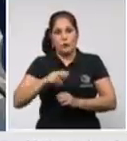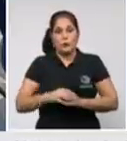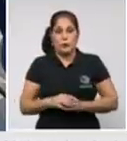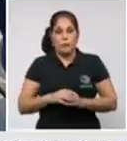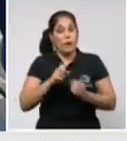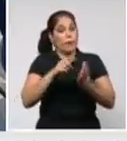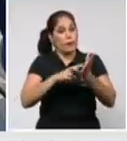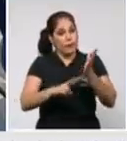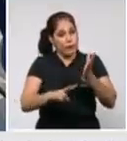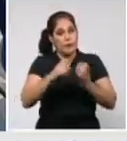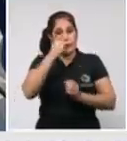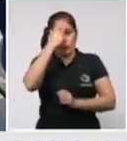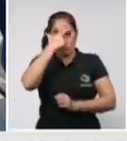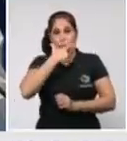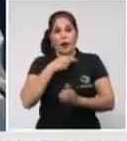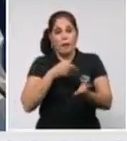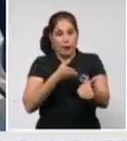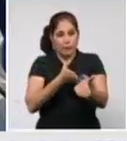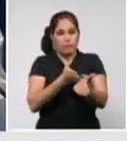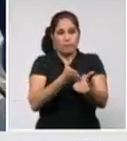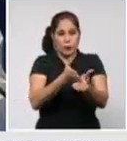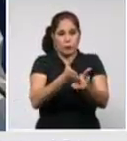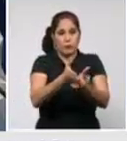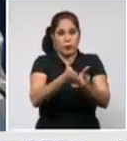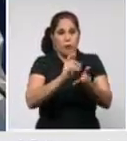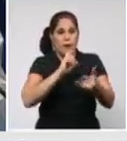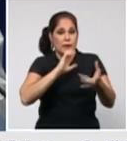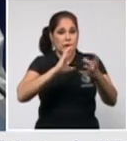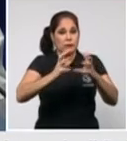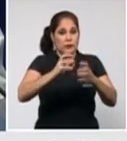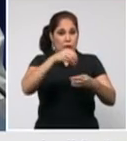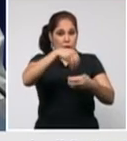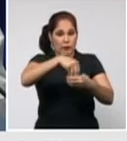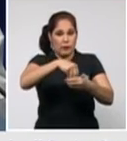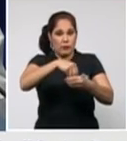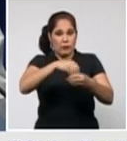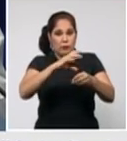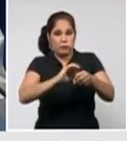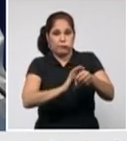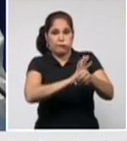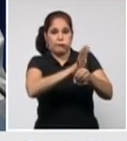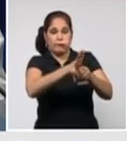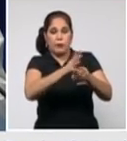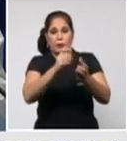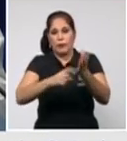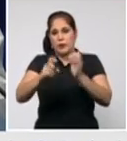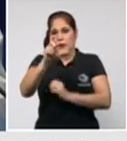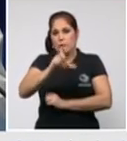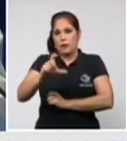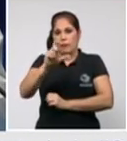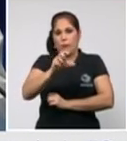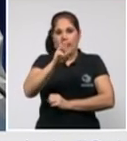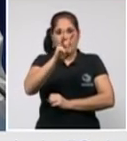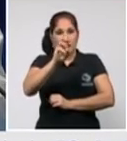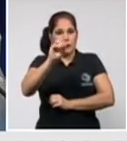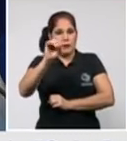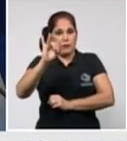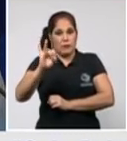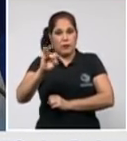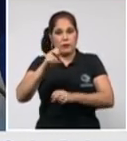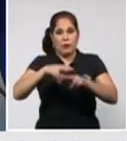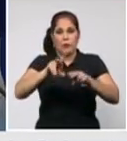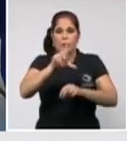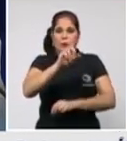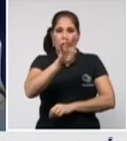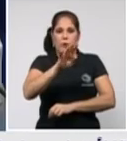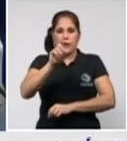provincia que aún mantiene una complejidad epidemiológica, de Camagüey 307, de Holguín